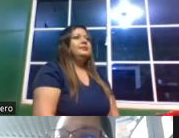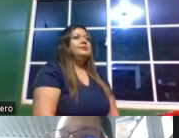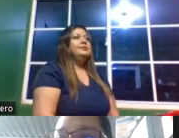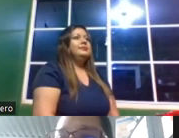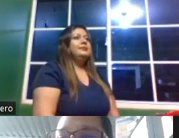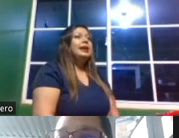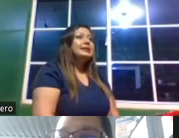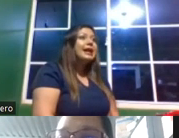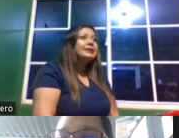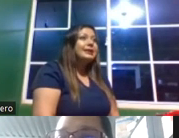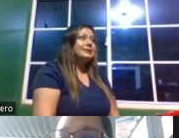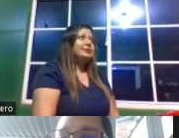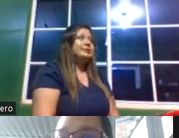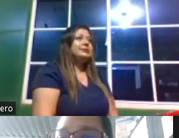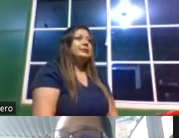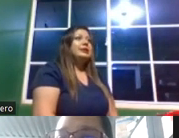Ok.